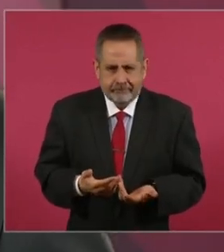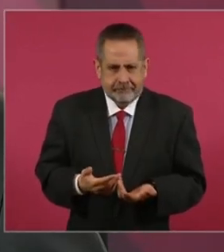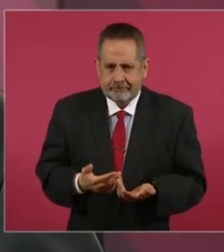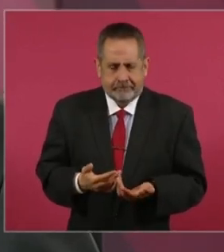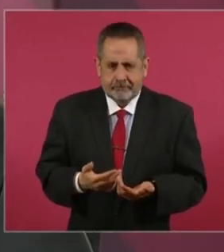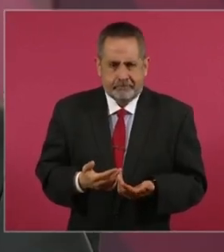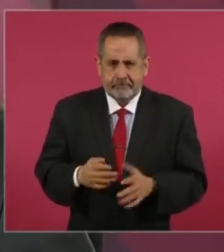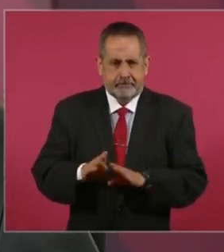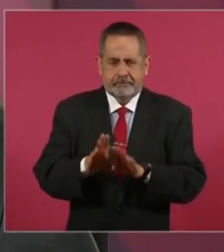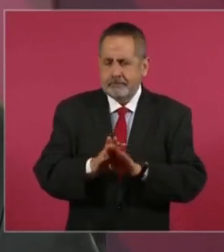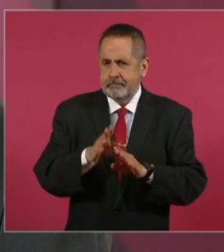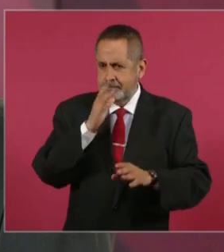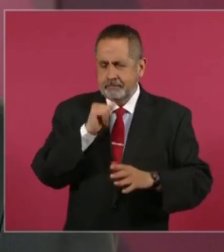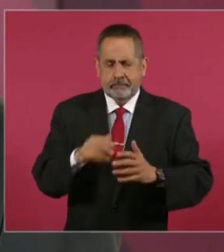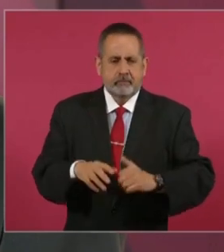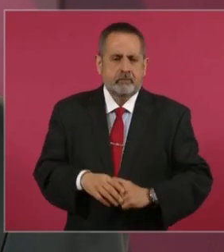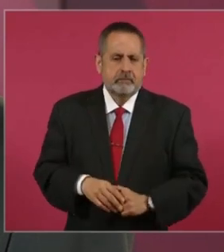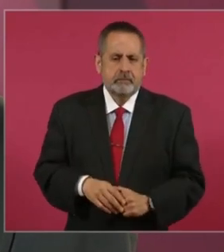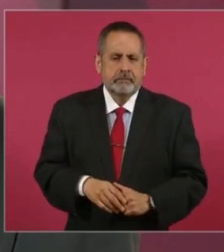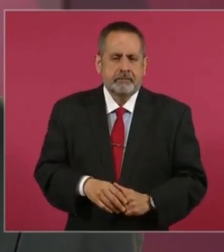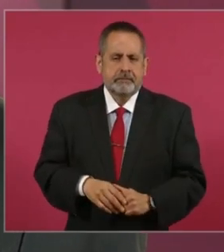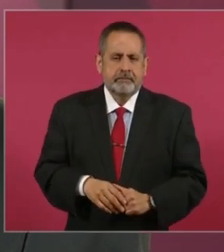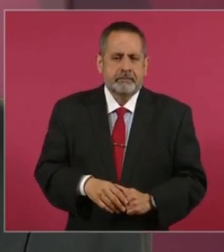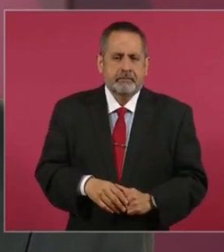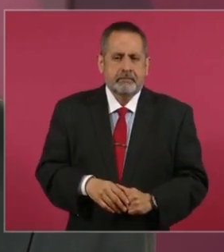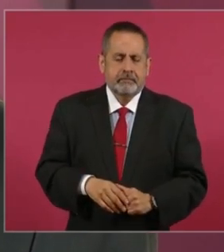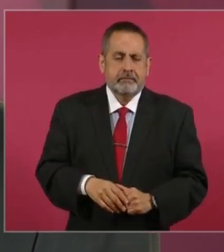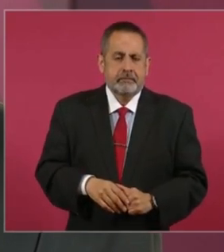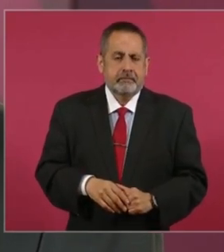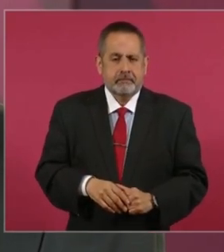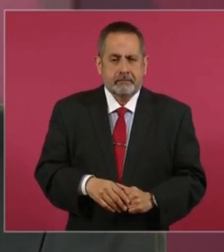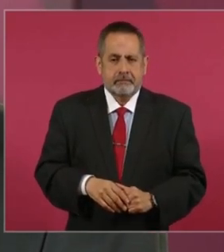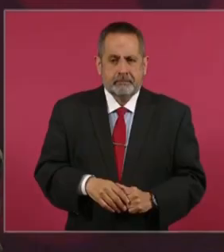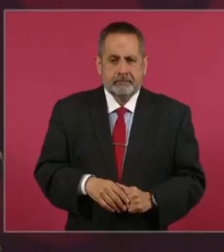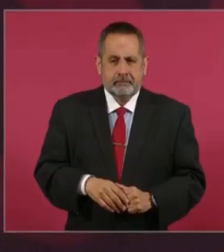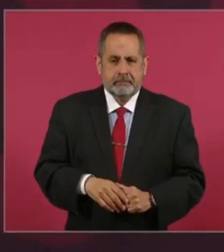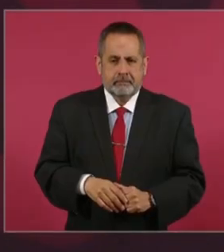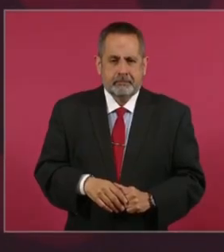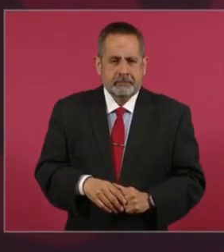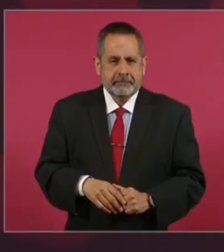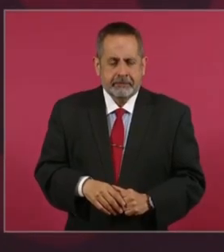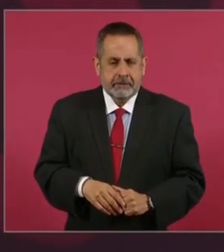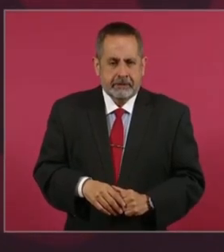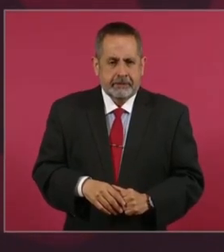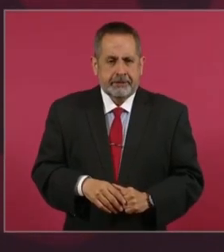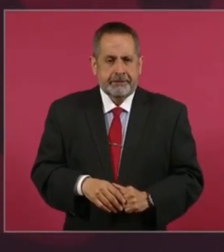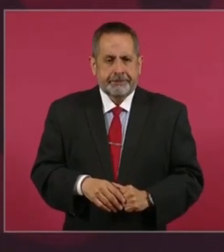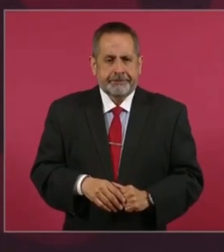de